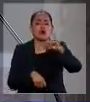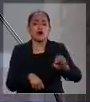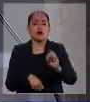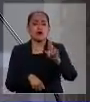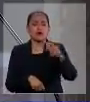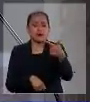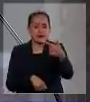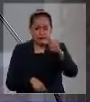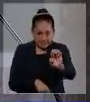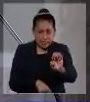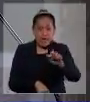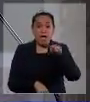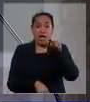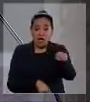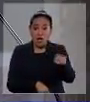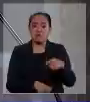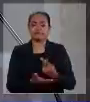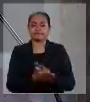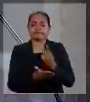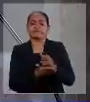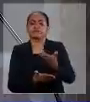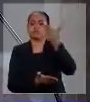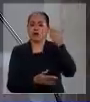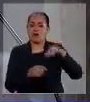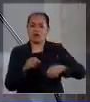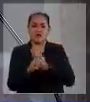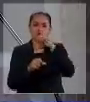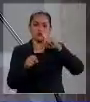Premio Nacional de Ciencia